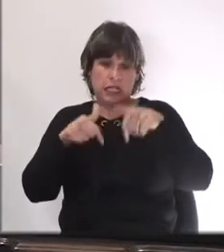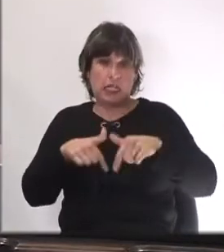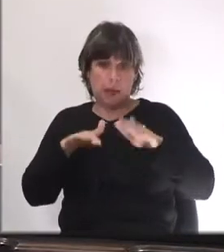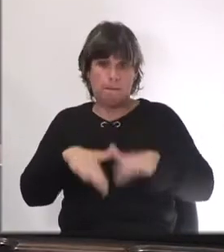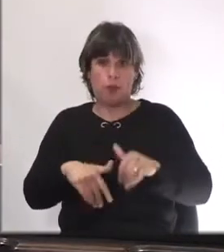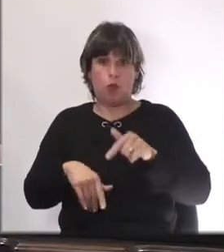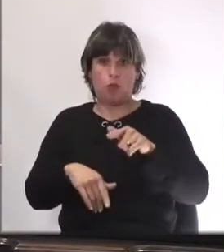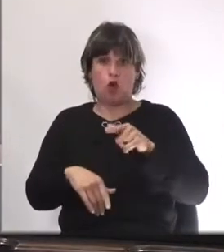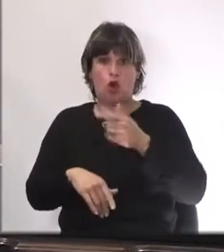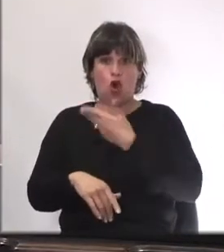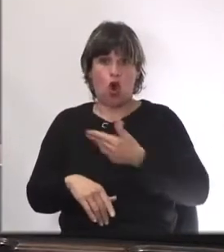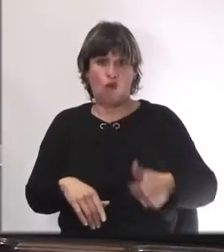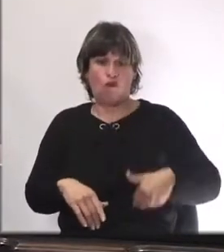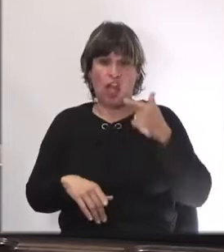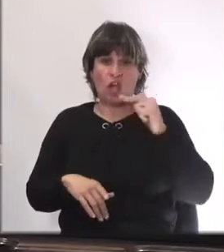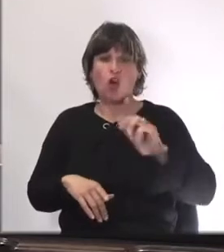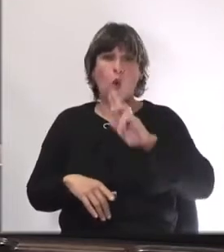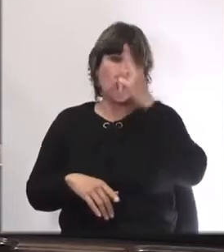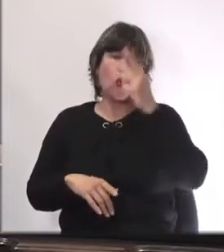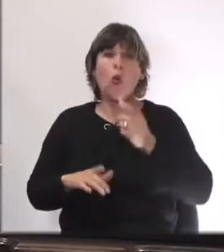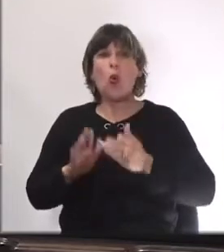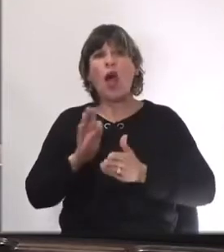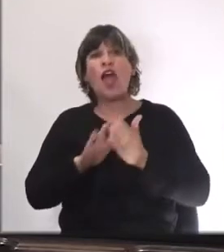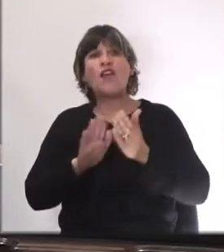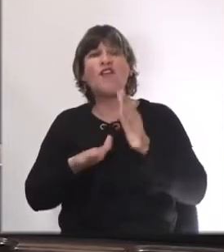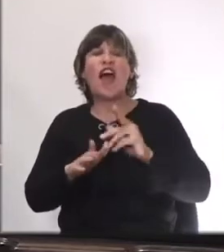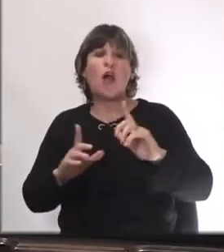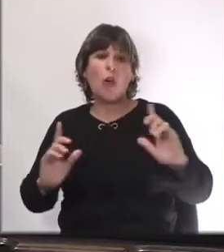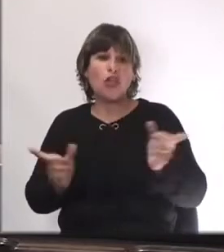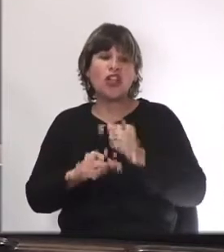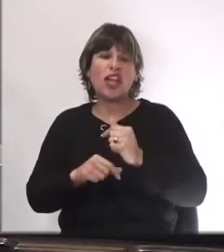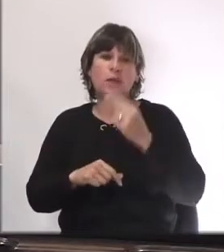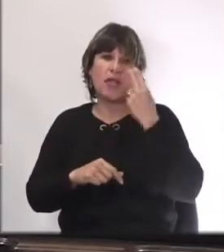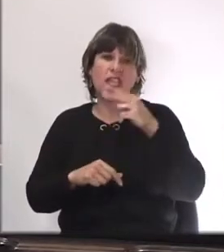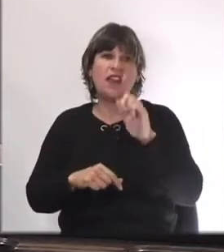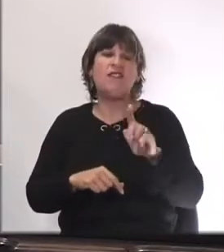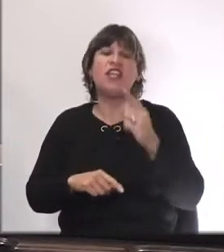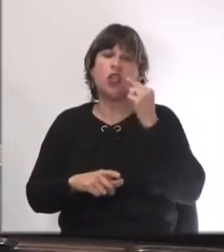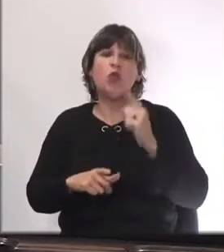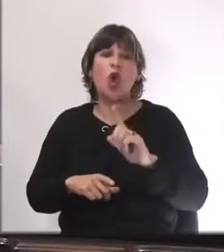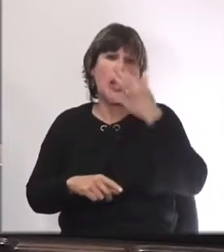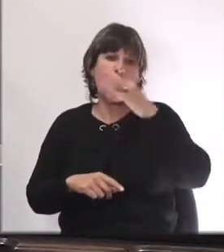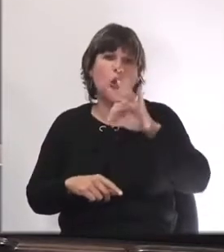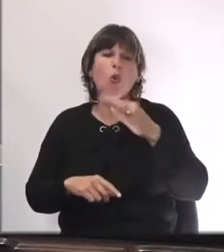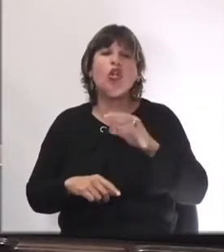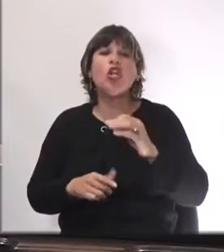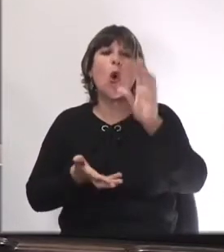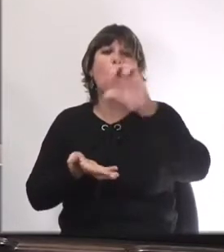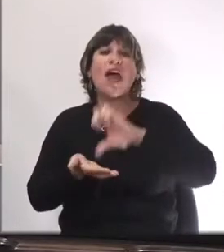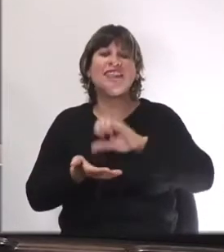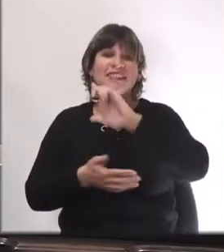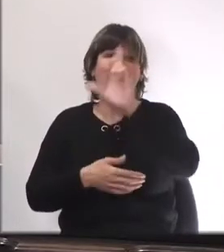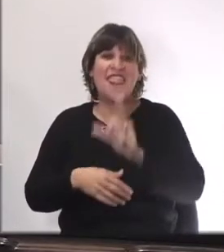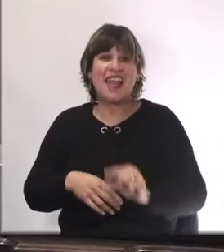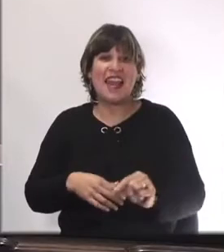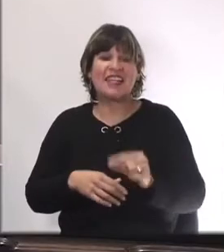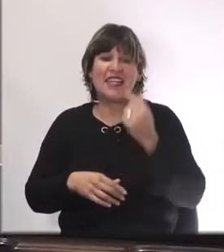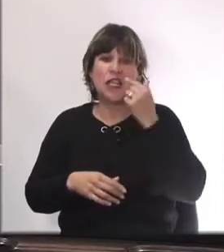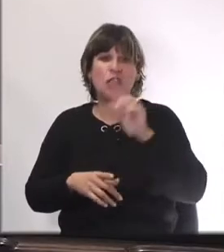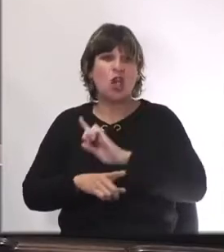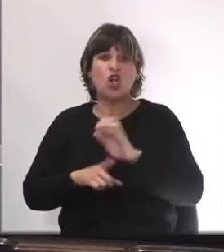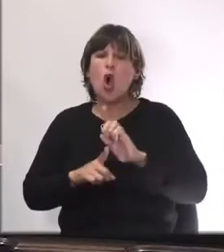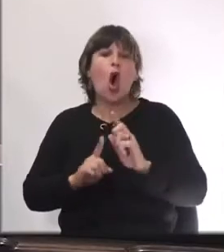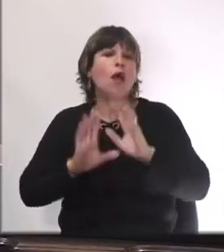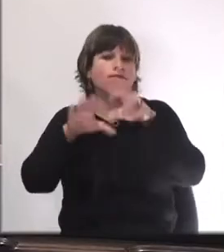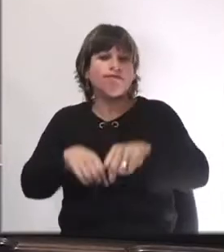gobierno, Uruguay va a ser, a fin de 2021, el único país de la región que no alcanzó su nivel de